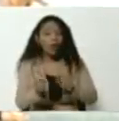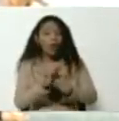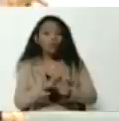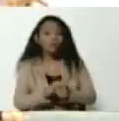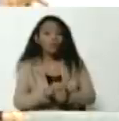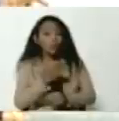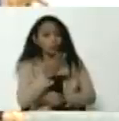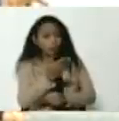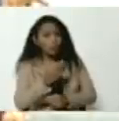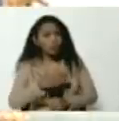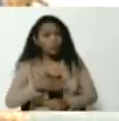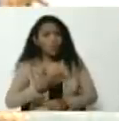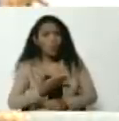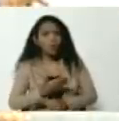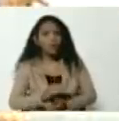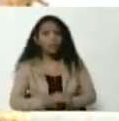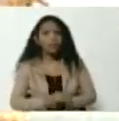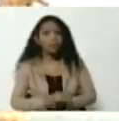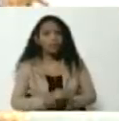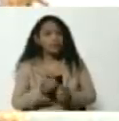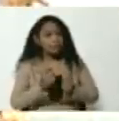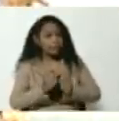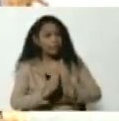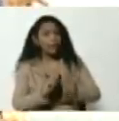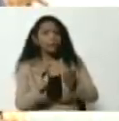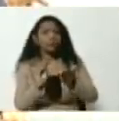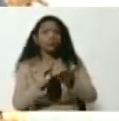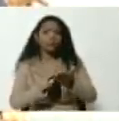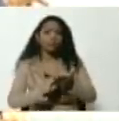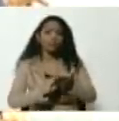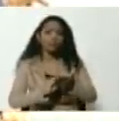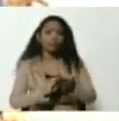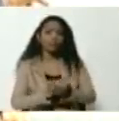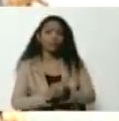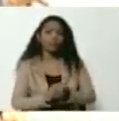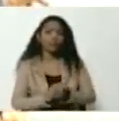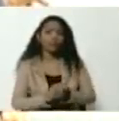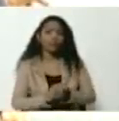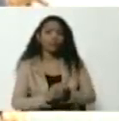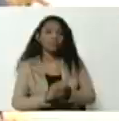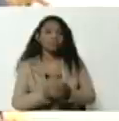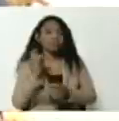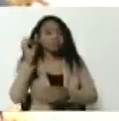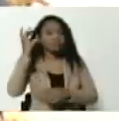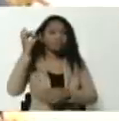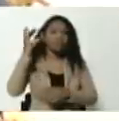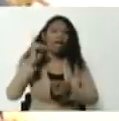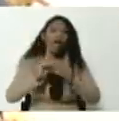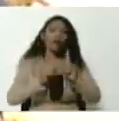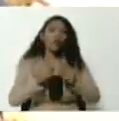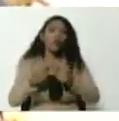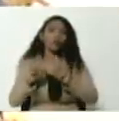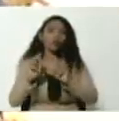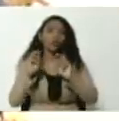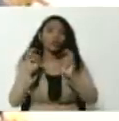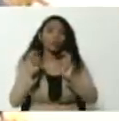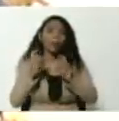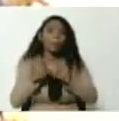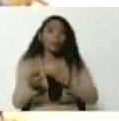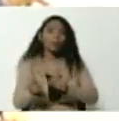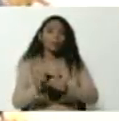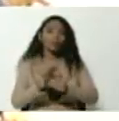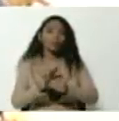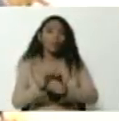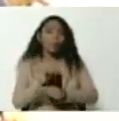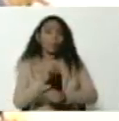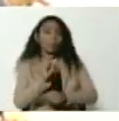que ustedes pueden, digamos, tratar de montar fake sobre algunos otros temas, pero sobre el COVID me parece